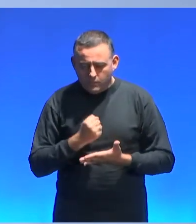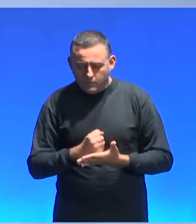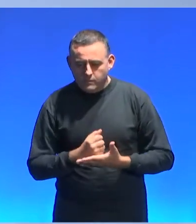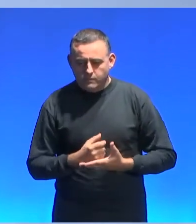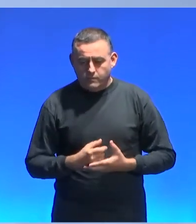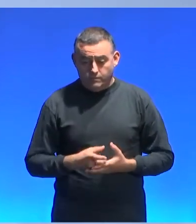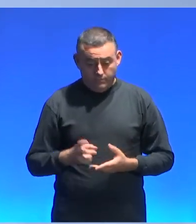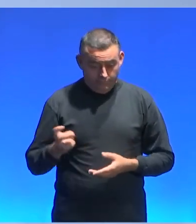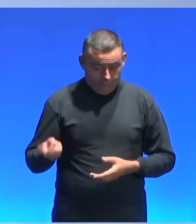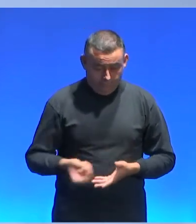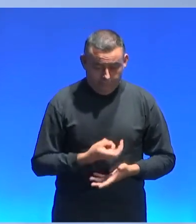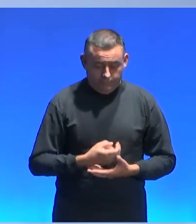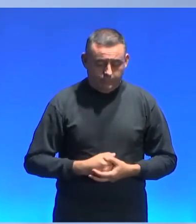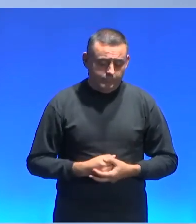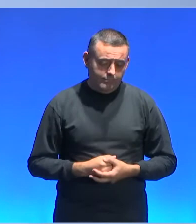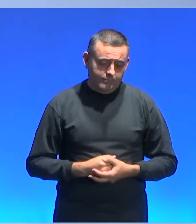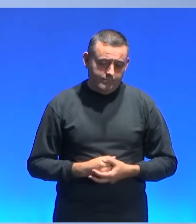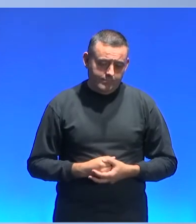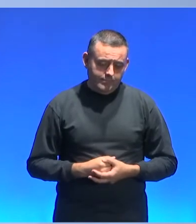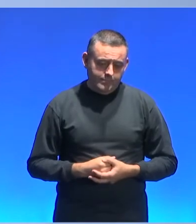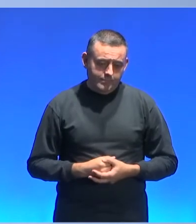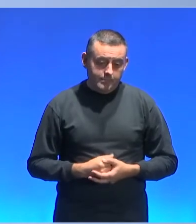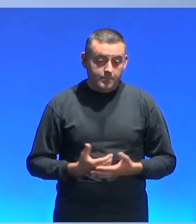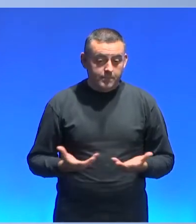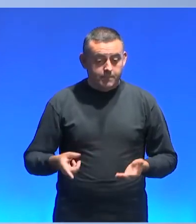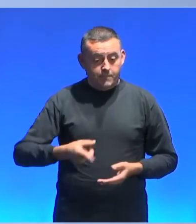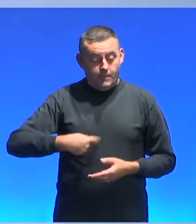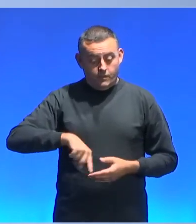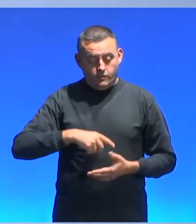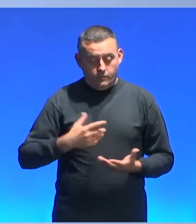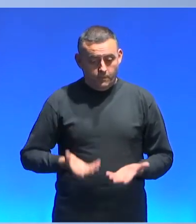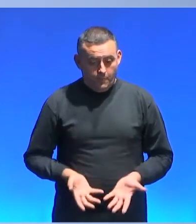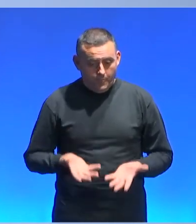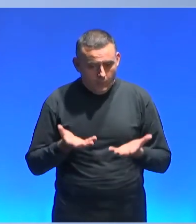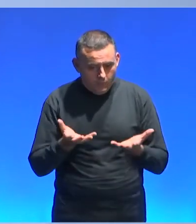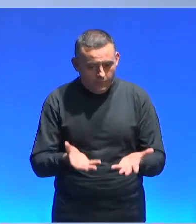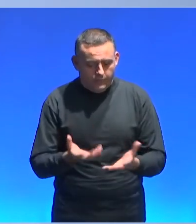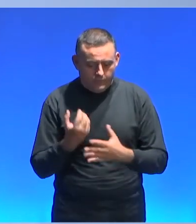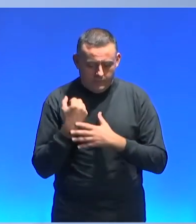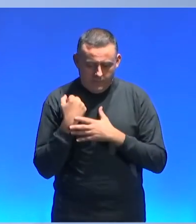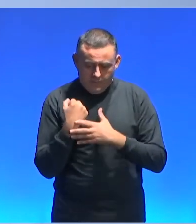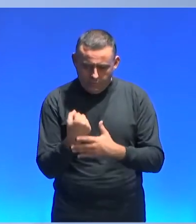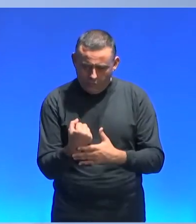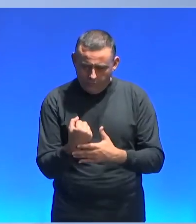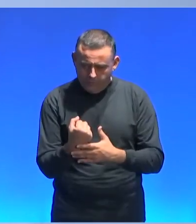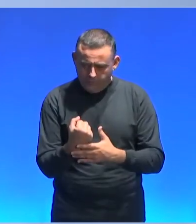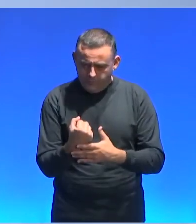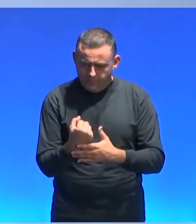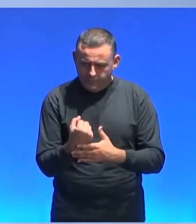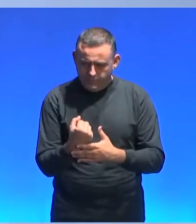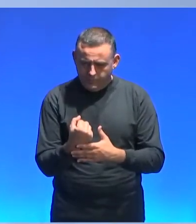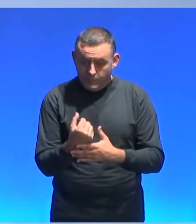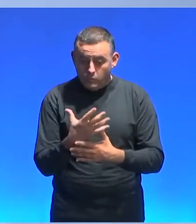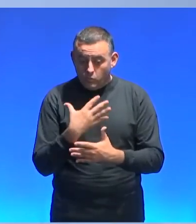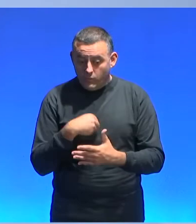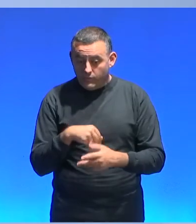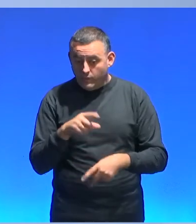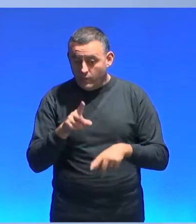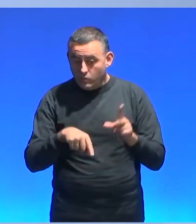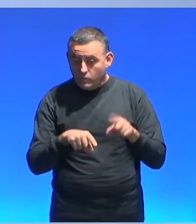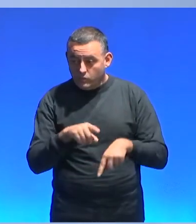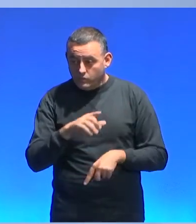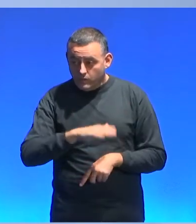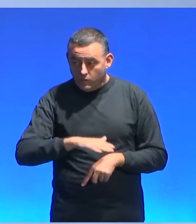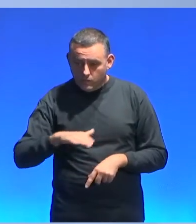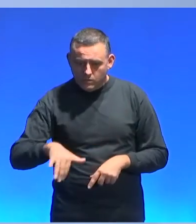por lo cual nosotros, para ofrecer un apoyo a niños que tenían necesidades, y